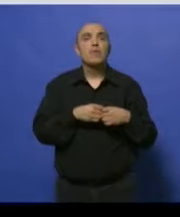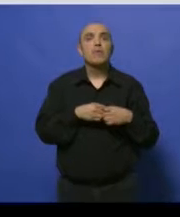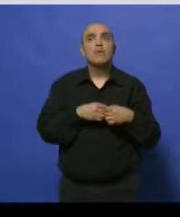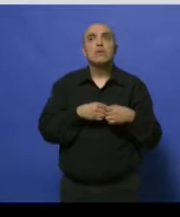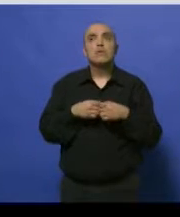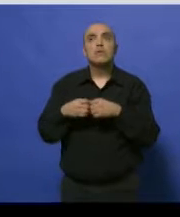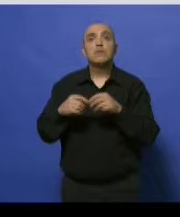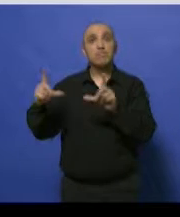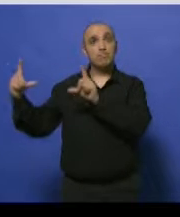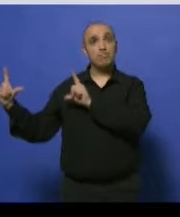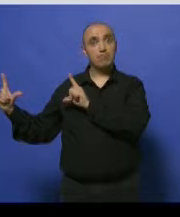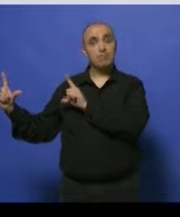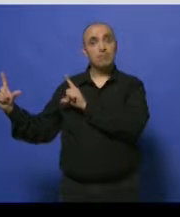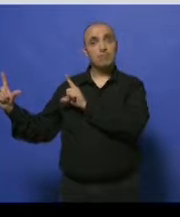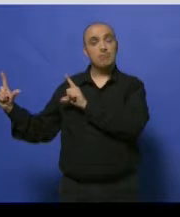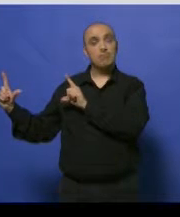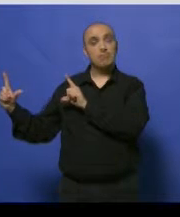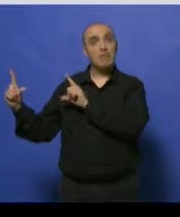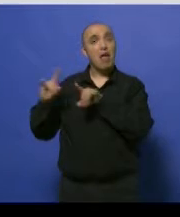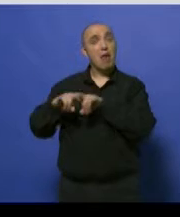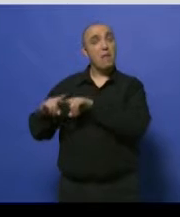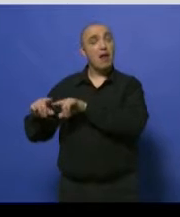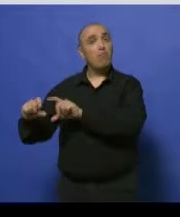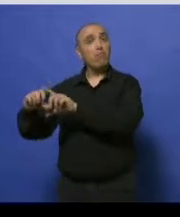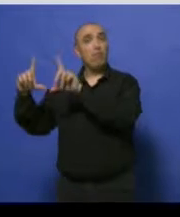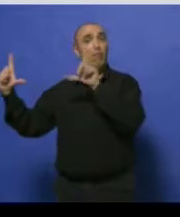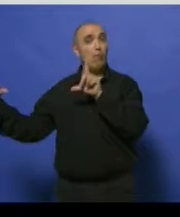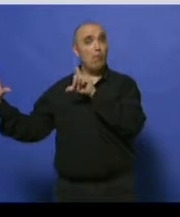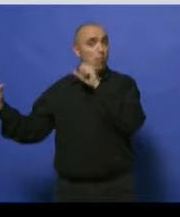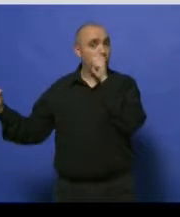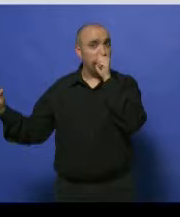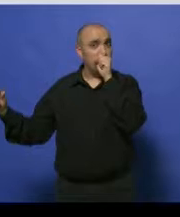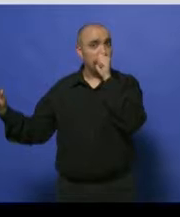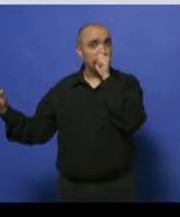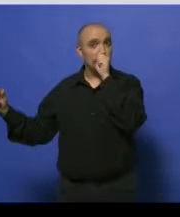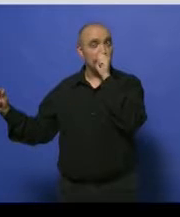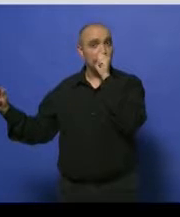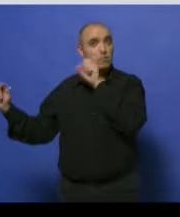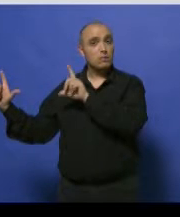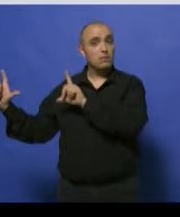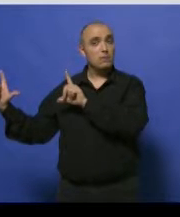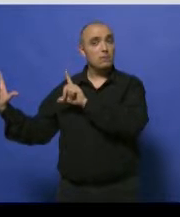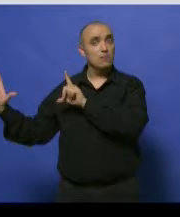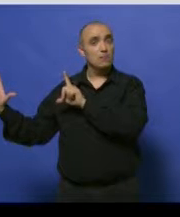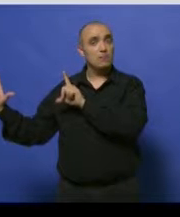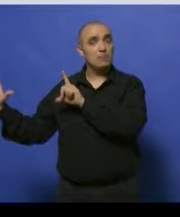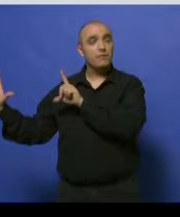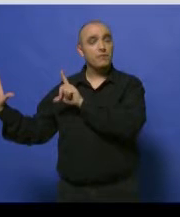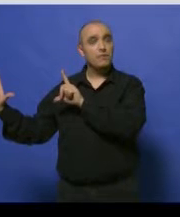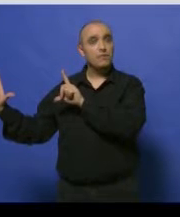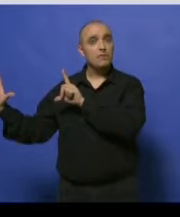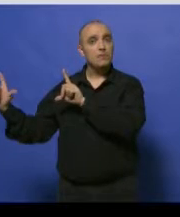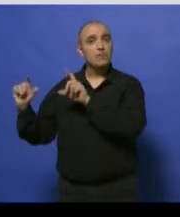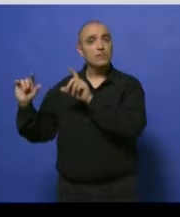en pantalla la página que habilitó el ENACOM para poder verlo y de esta manera permite obtener este número, son 15